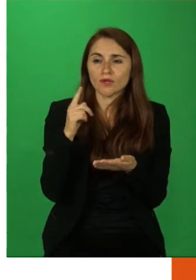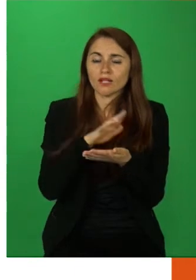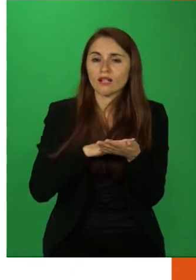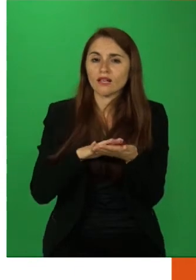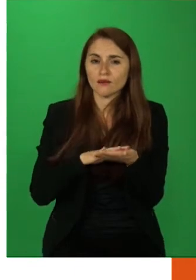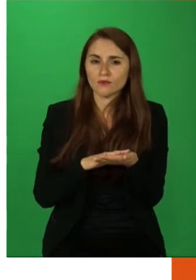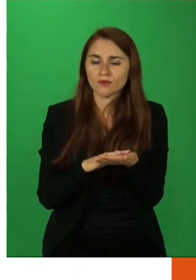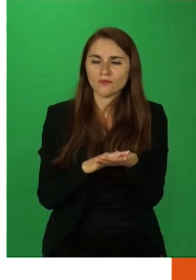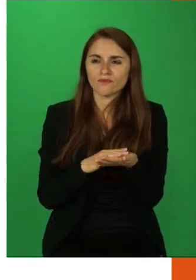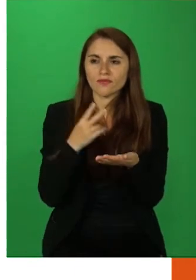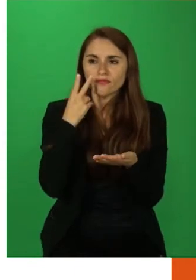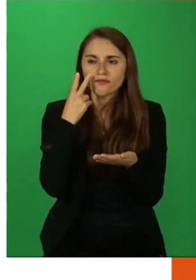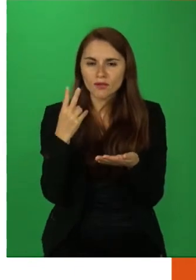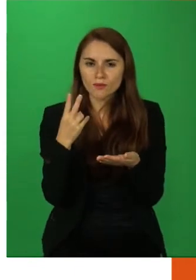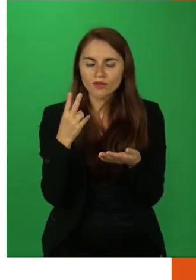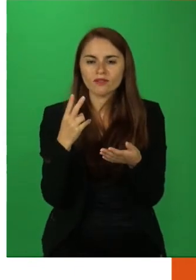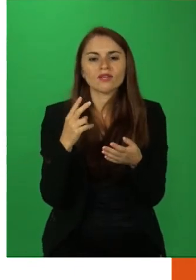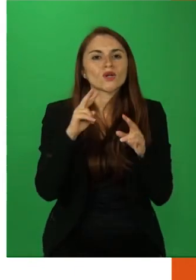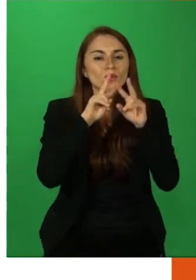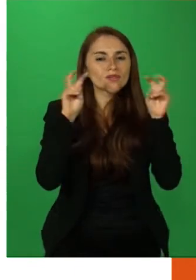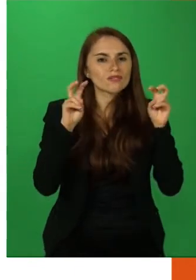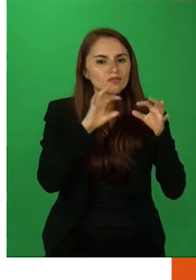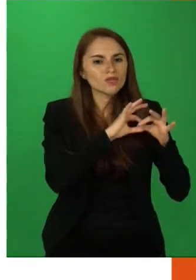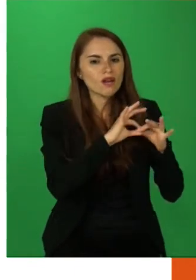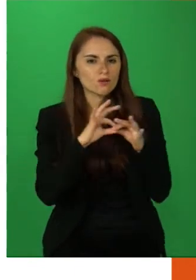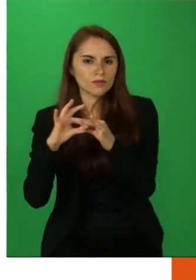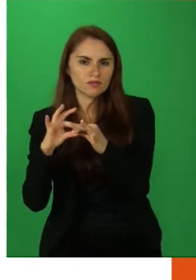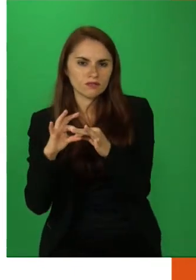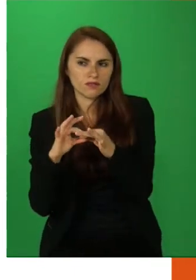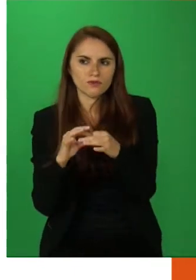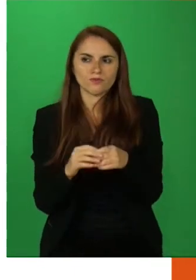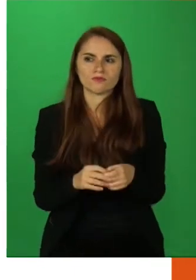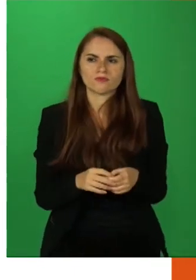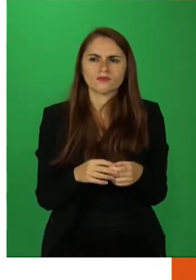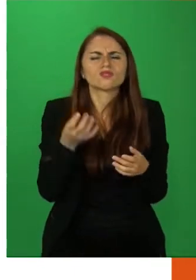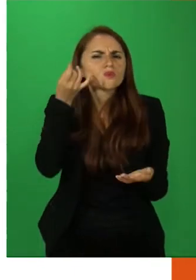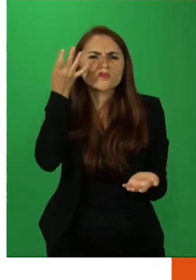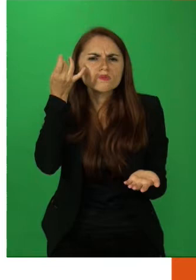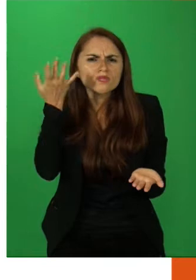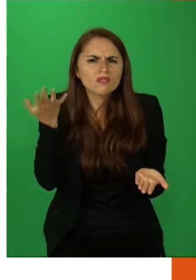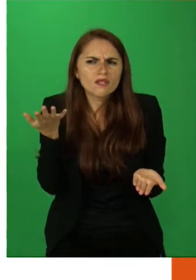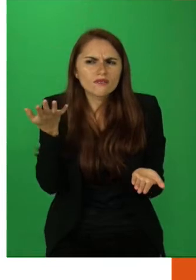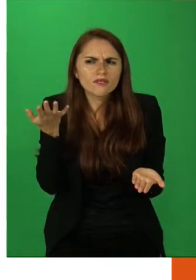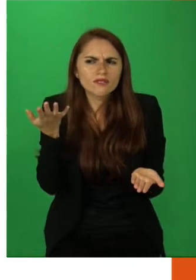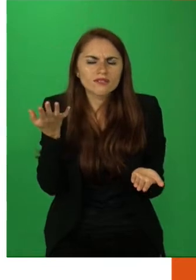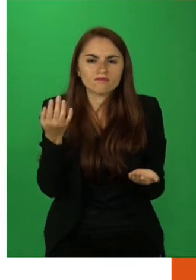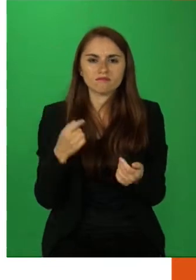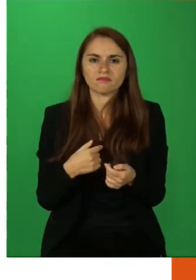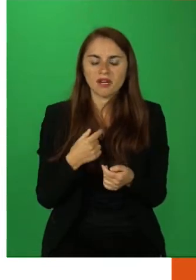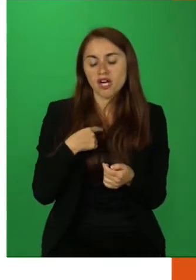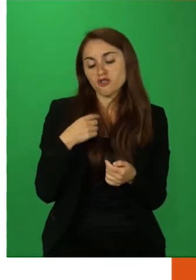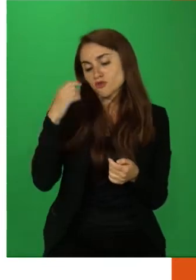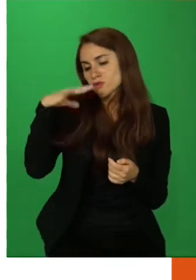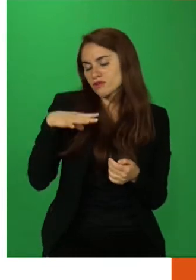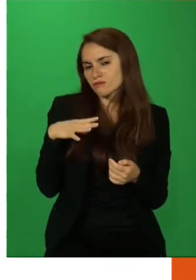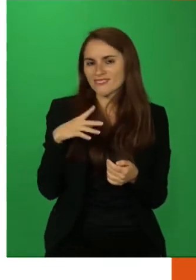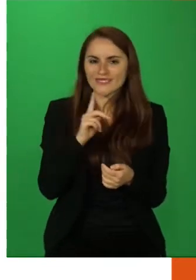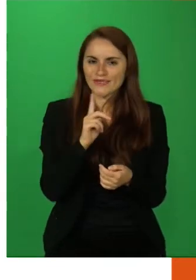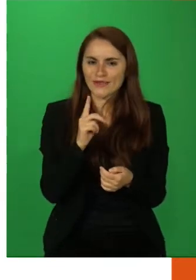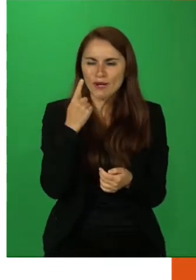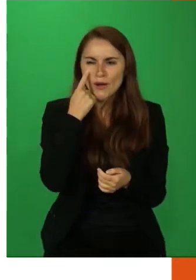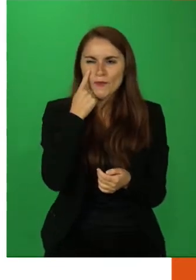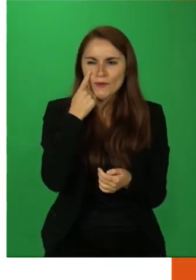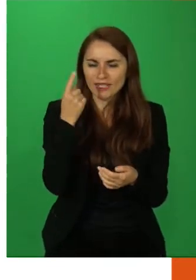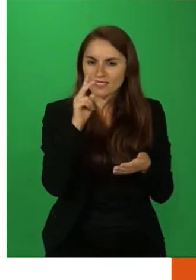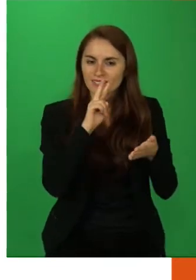un texto argumentativo. ¿Y en qué se fijó, profesora, para eso? ¿Es porque le tincó? No, muchachos,